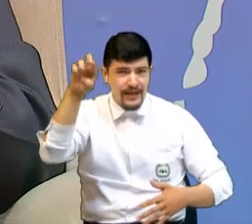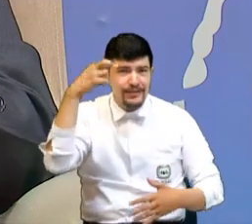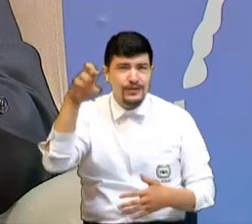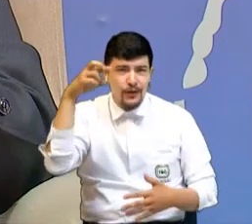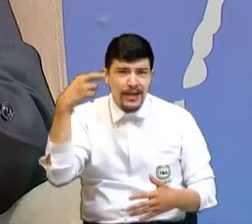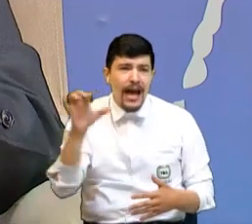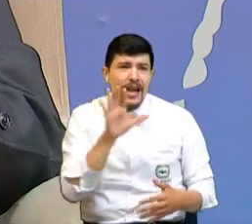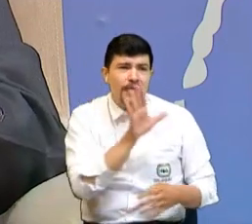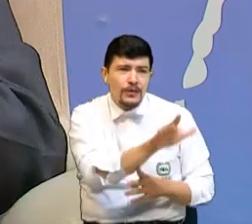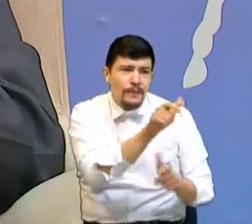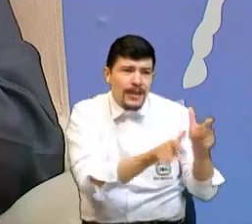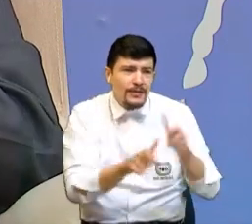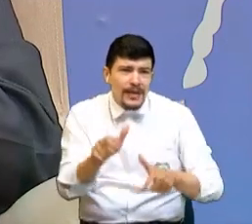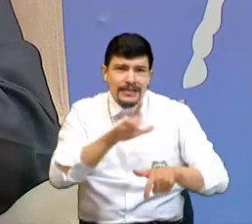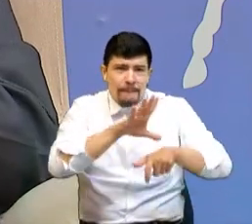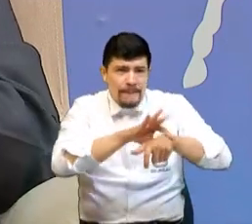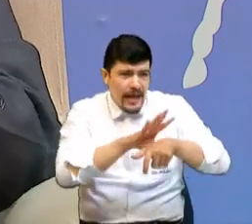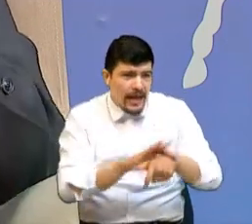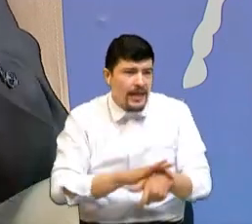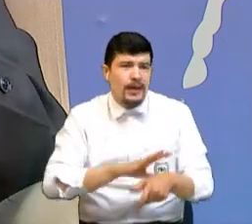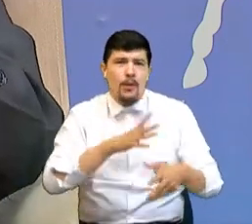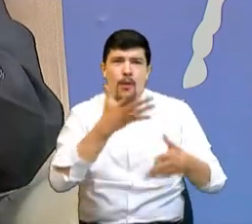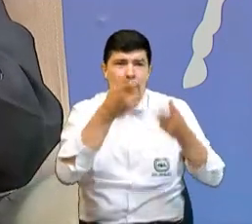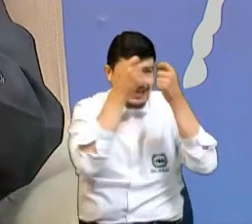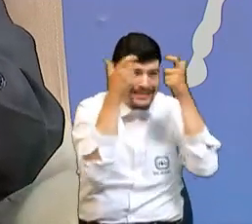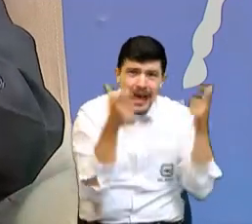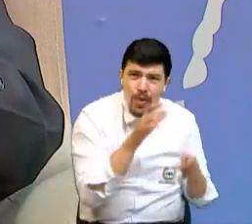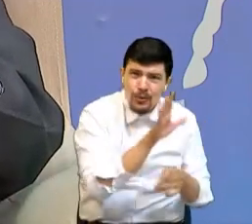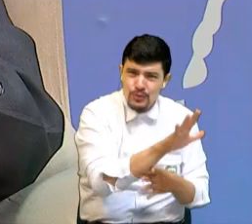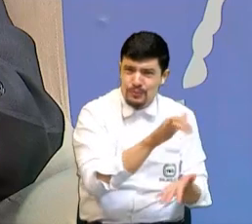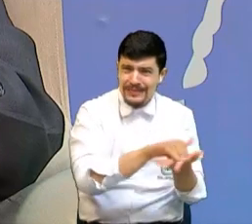de tener aquellos medios del Estado,